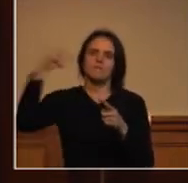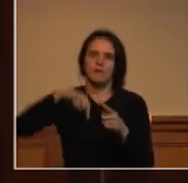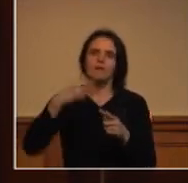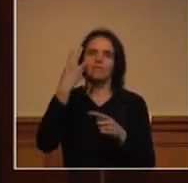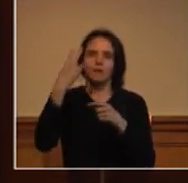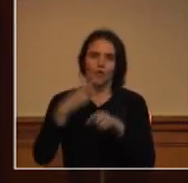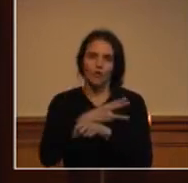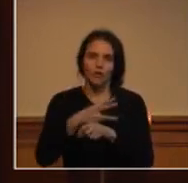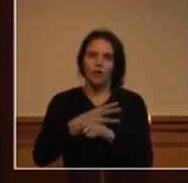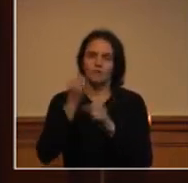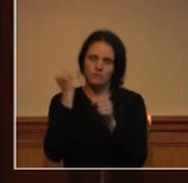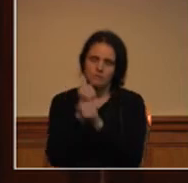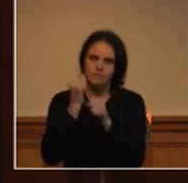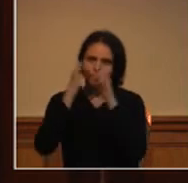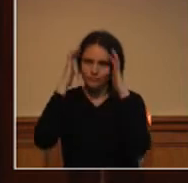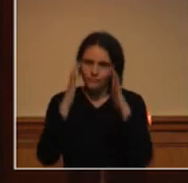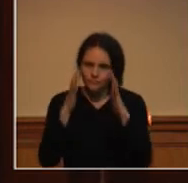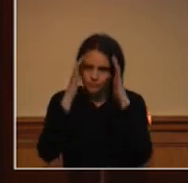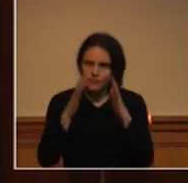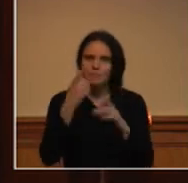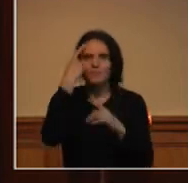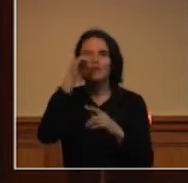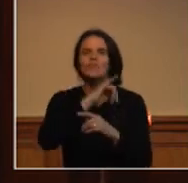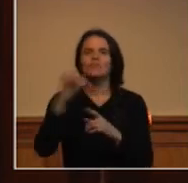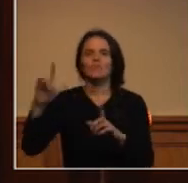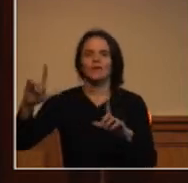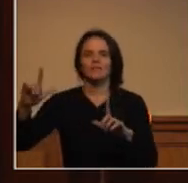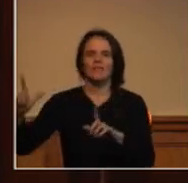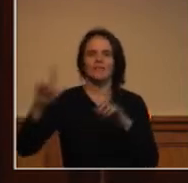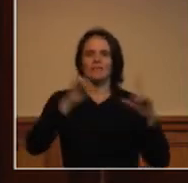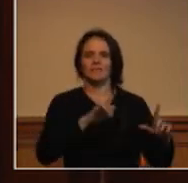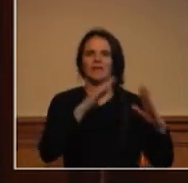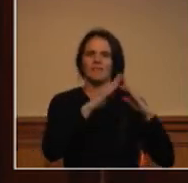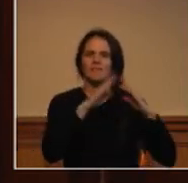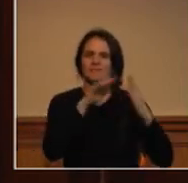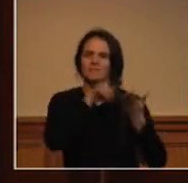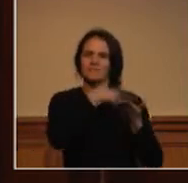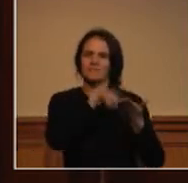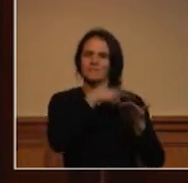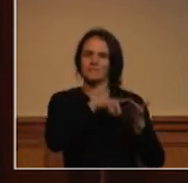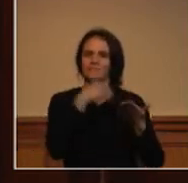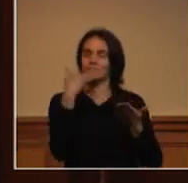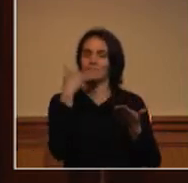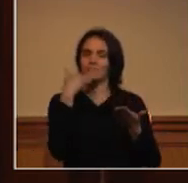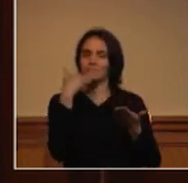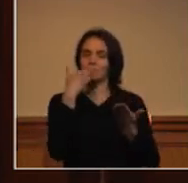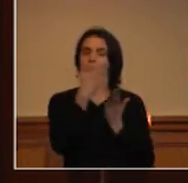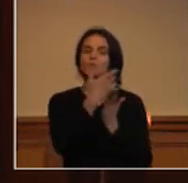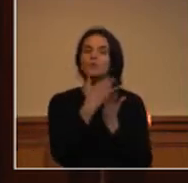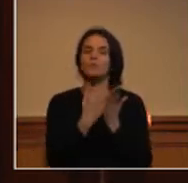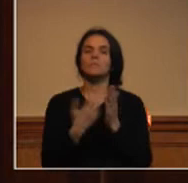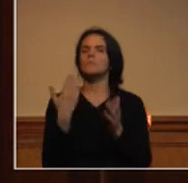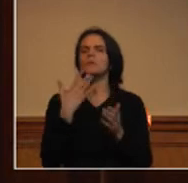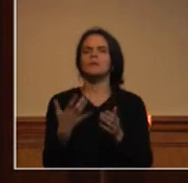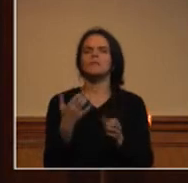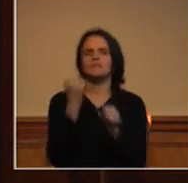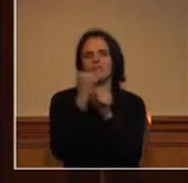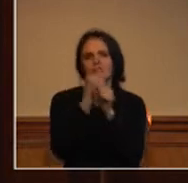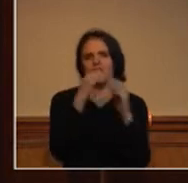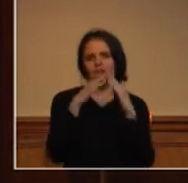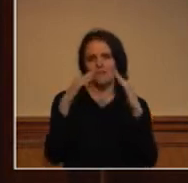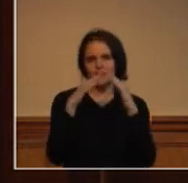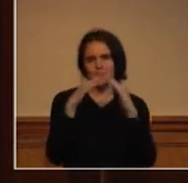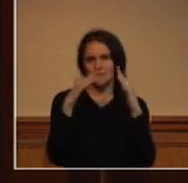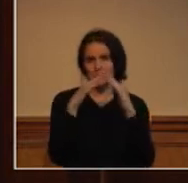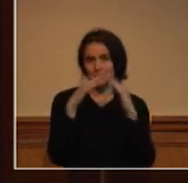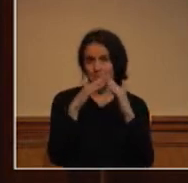con nosotros, pero además se llevaron las tabletas a sus casas y se llevaron programas para sus casas,